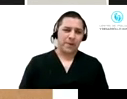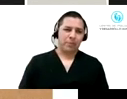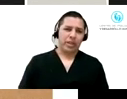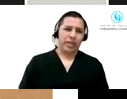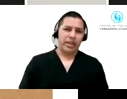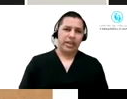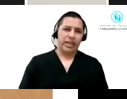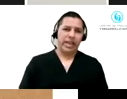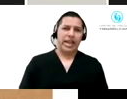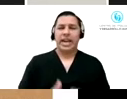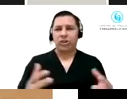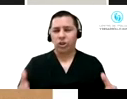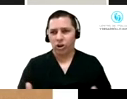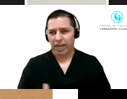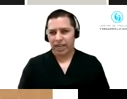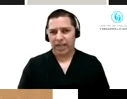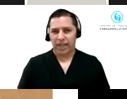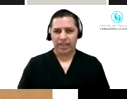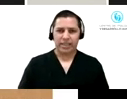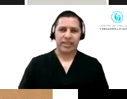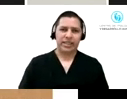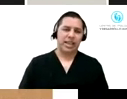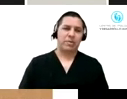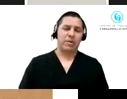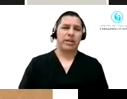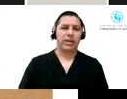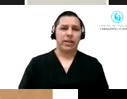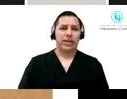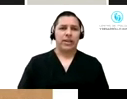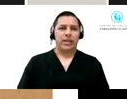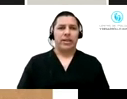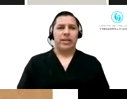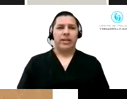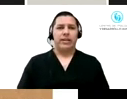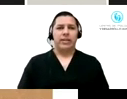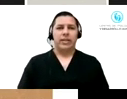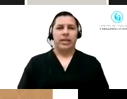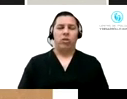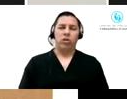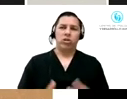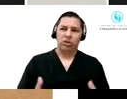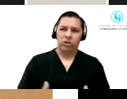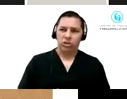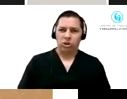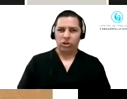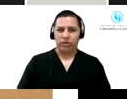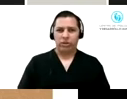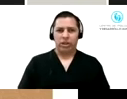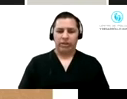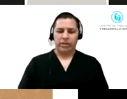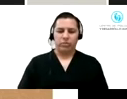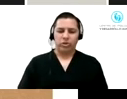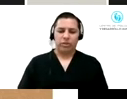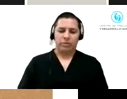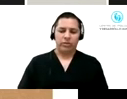¿verdad? Y la negación al hacerse ese examen, ¿verdad? O los trastornos crónicos.